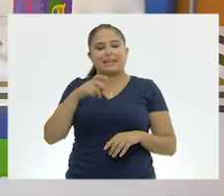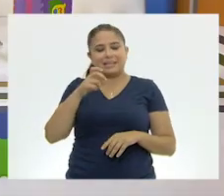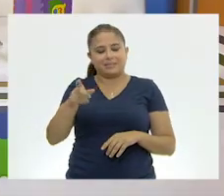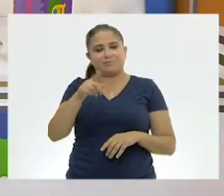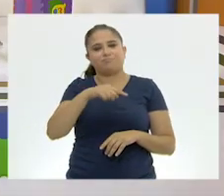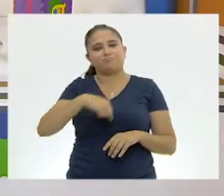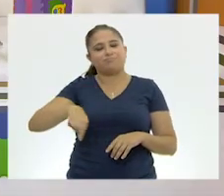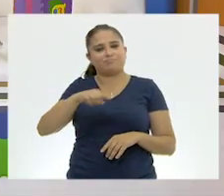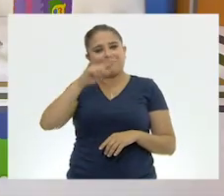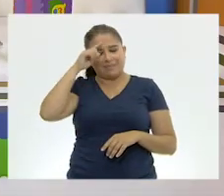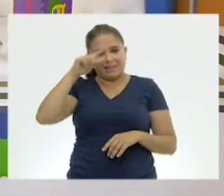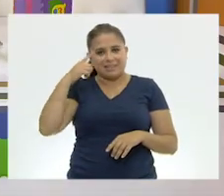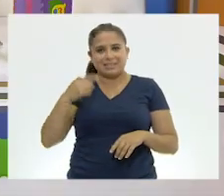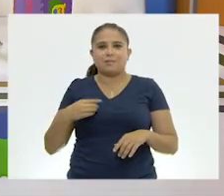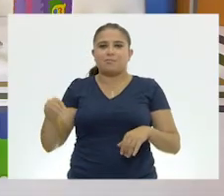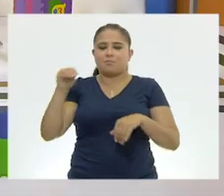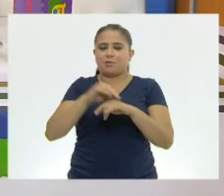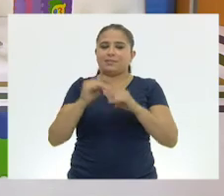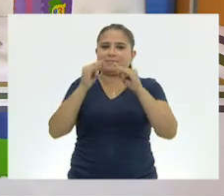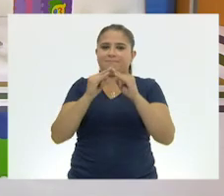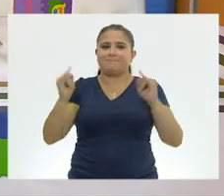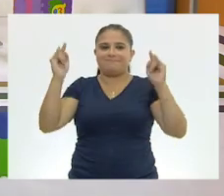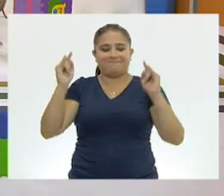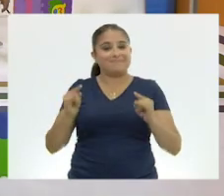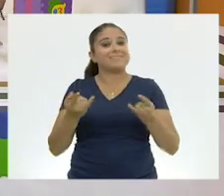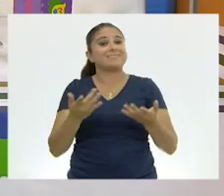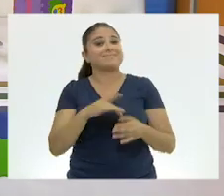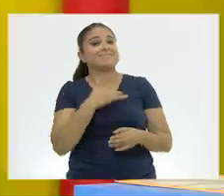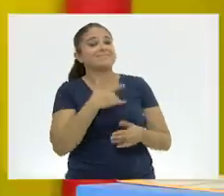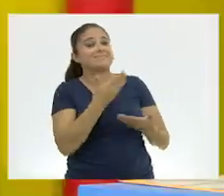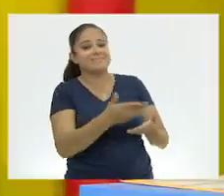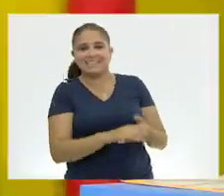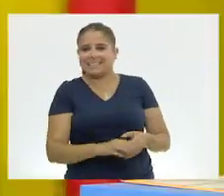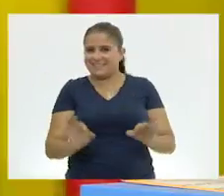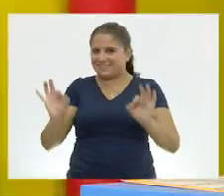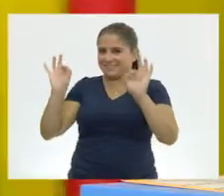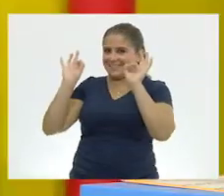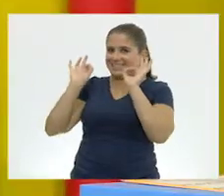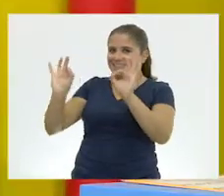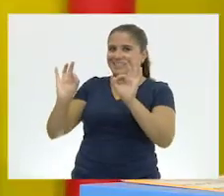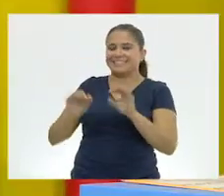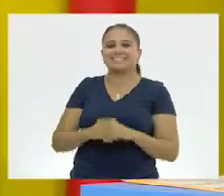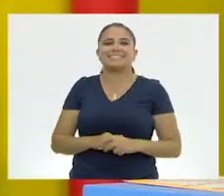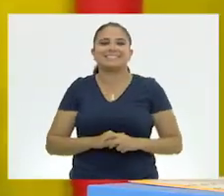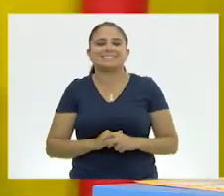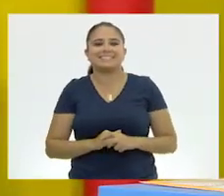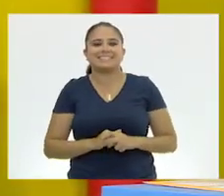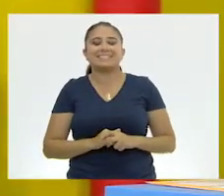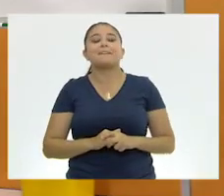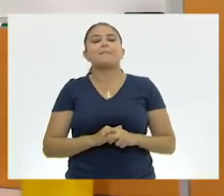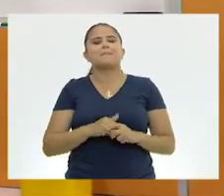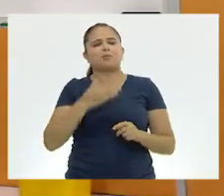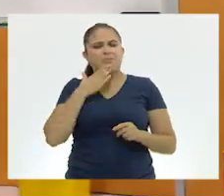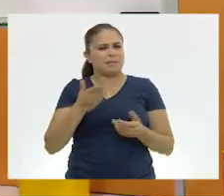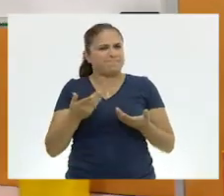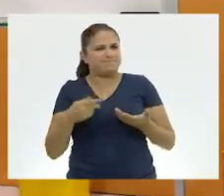permitirá poner nuestra tienda de campaña. ¿Qué te parece? ¡Perfecto! Sí. Bueno,